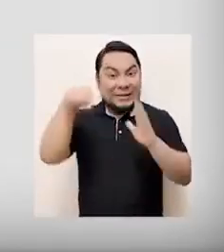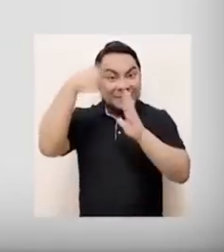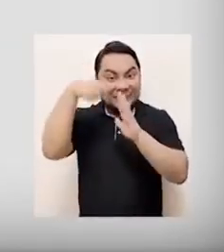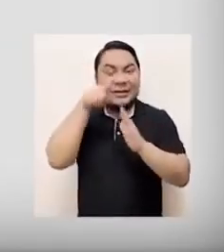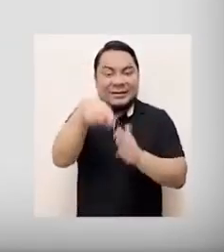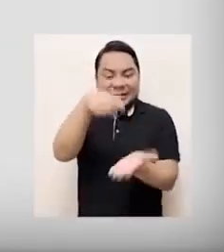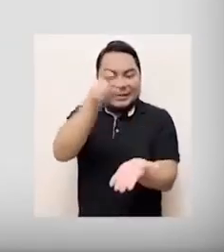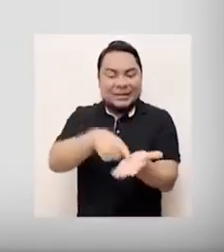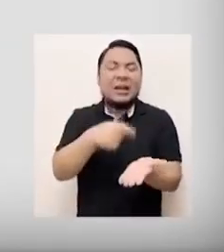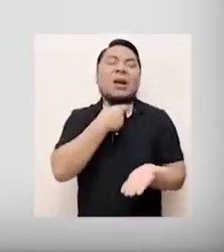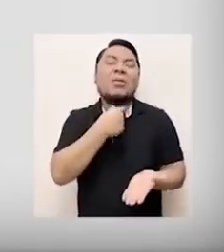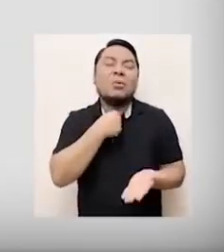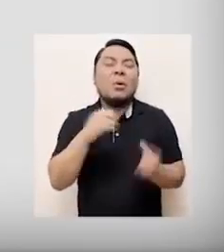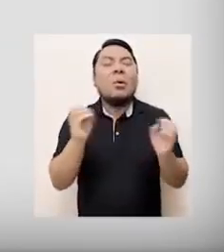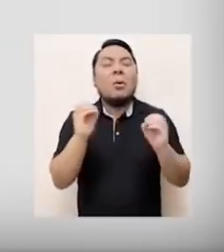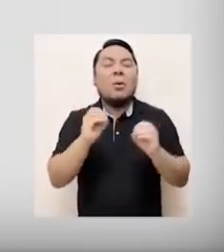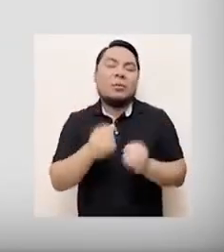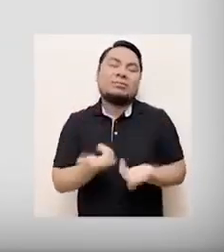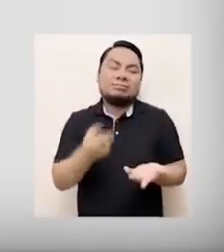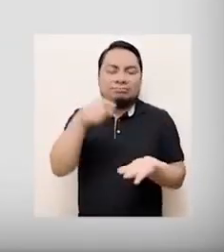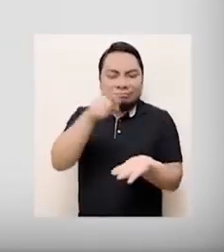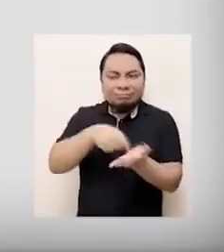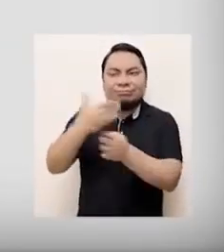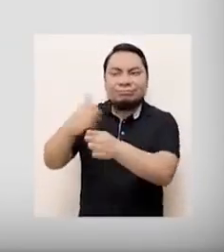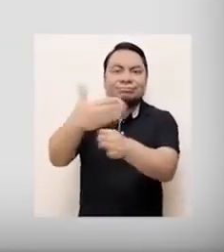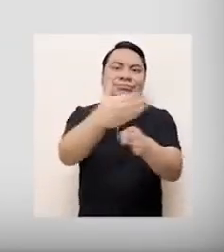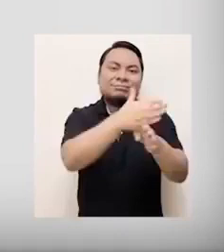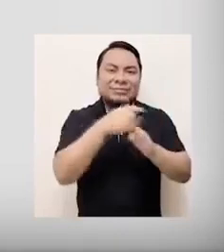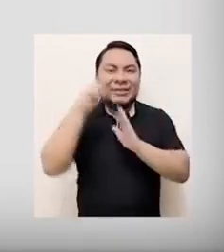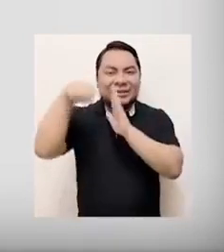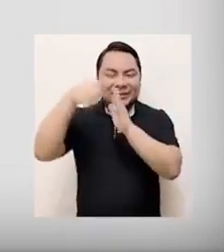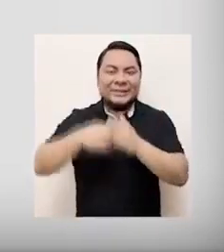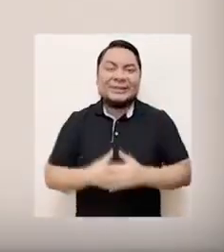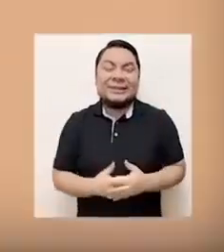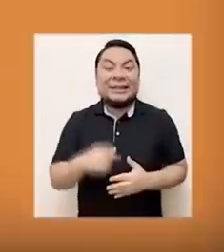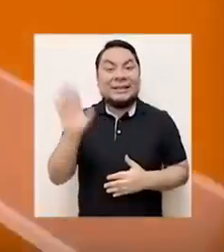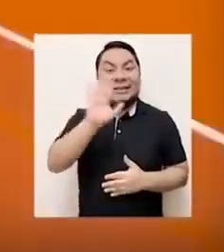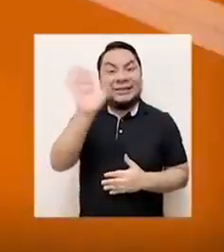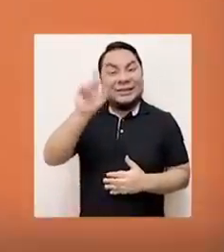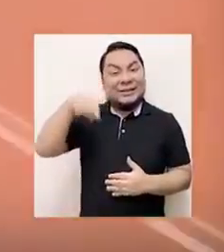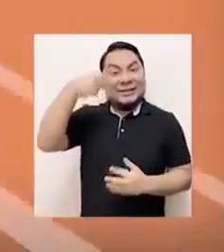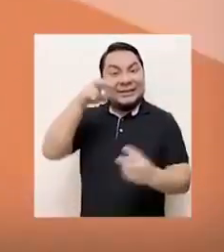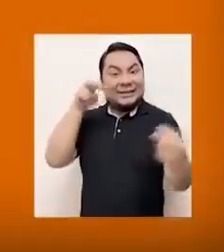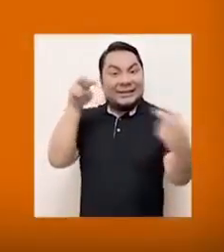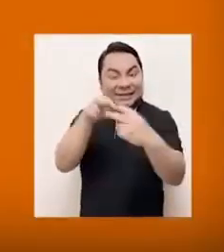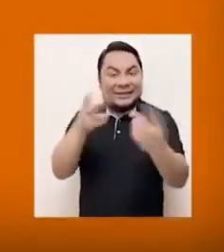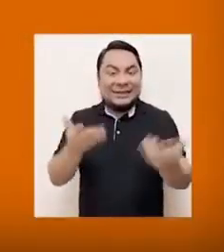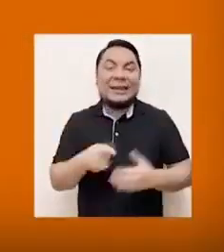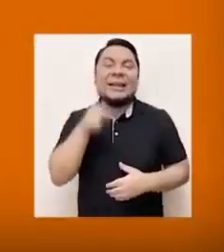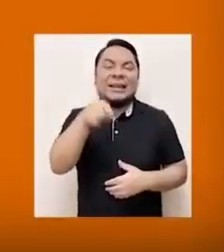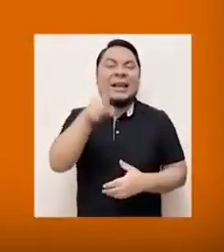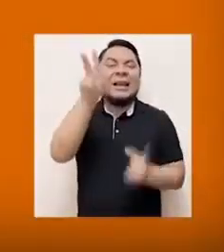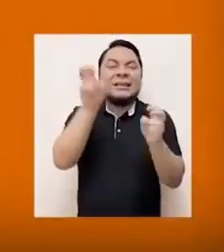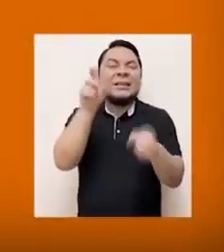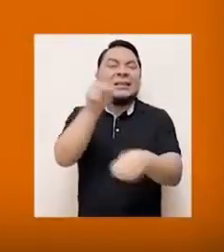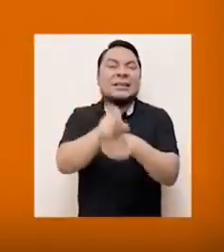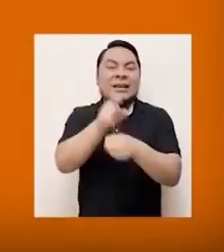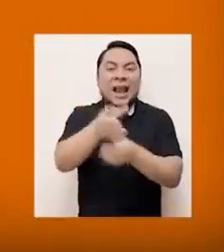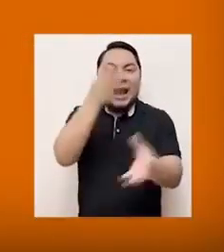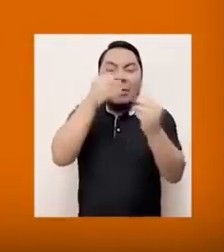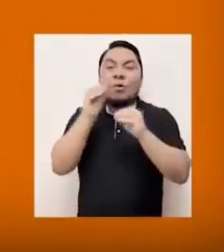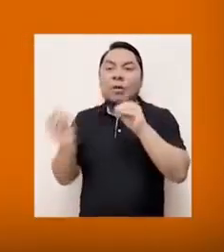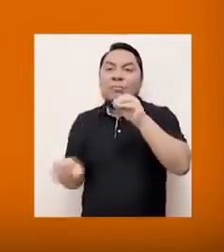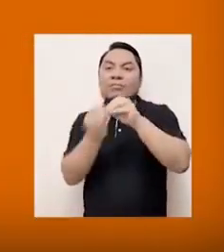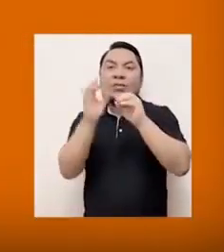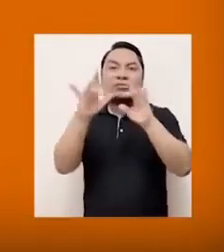tutorial déjenos un like o un me gusta y por supuesto compártalo nos vemos en el próximo tutorial donde aprenderá a